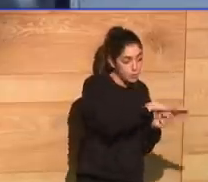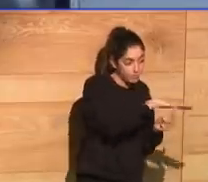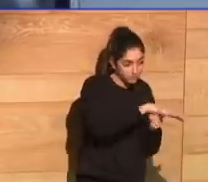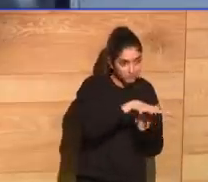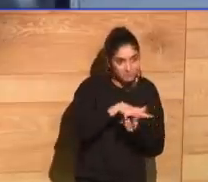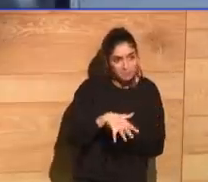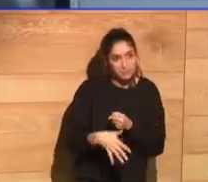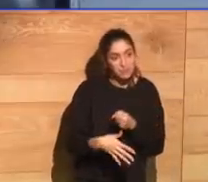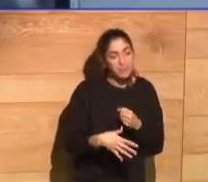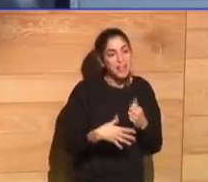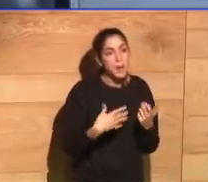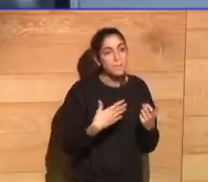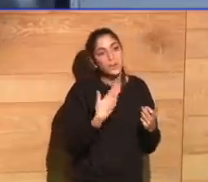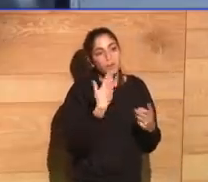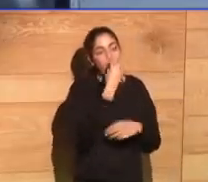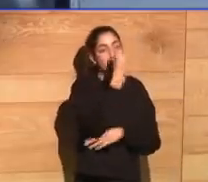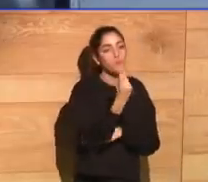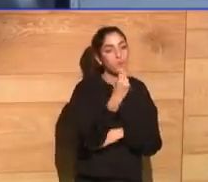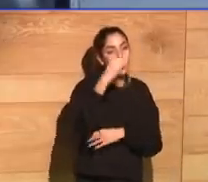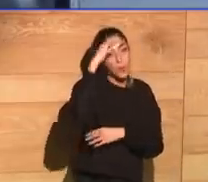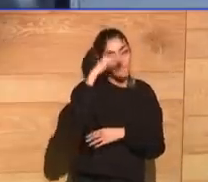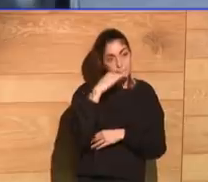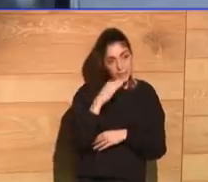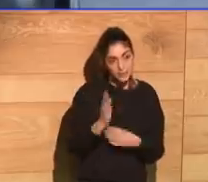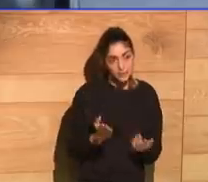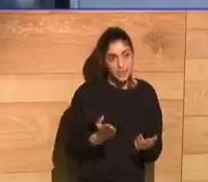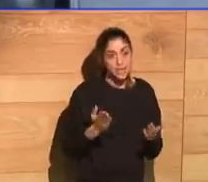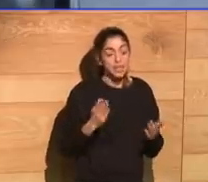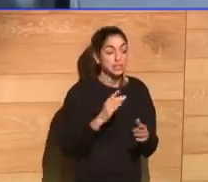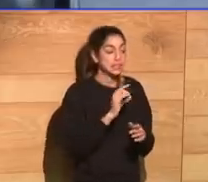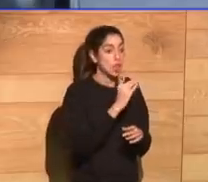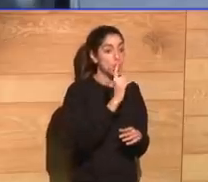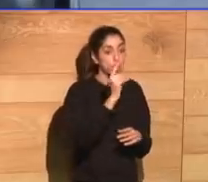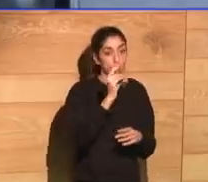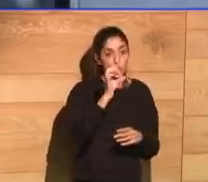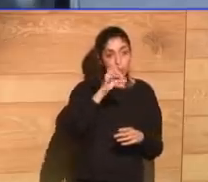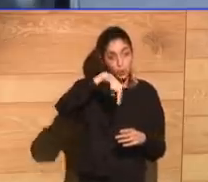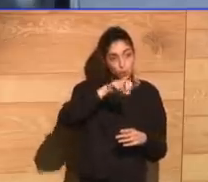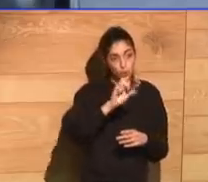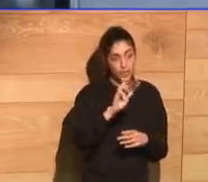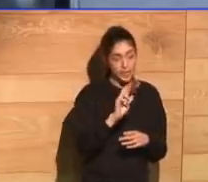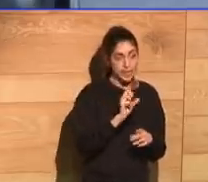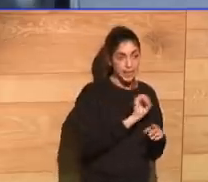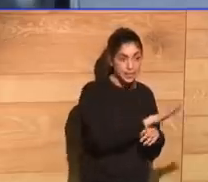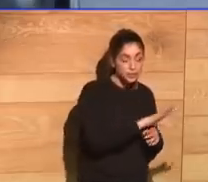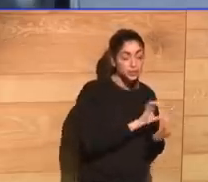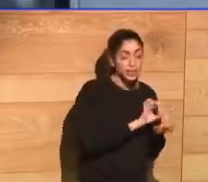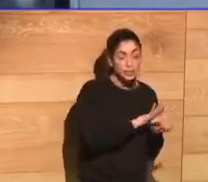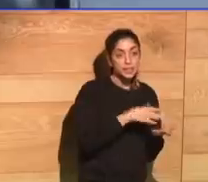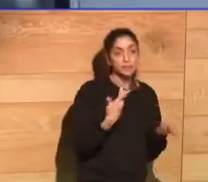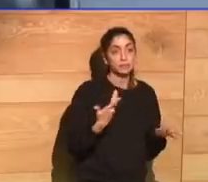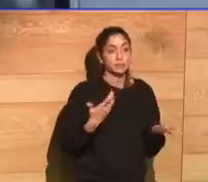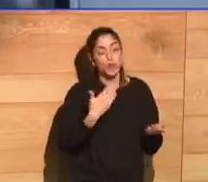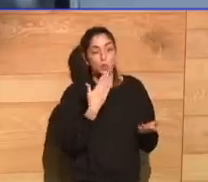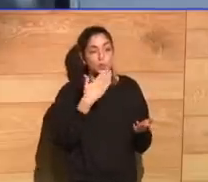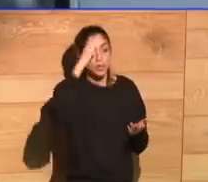figura paterna, en cierto sentido. Le sucede también a los actores. Cuando echan a Donner, todo el mundo se siente huérfano y se siente traicionado y se siente